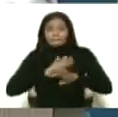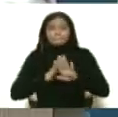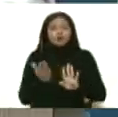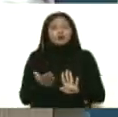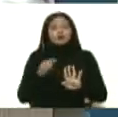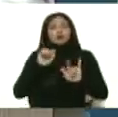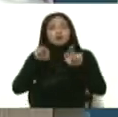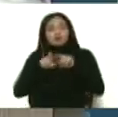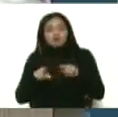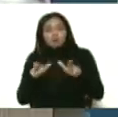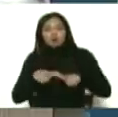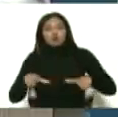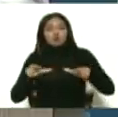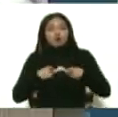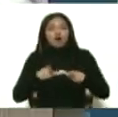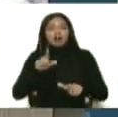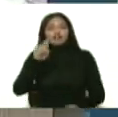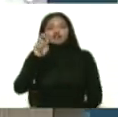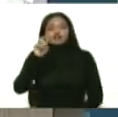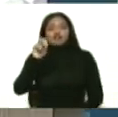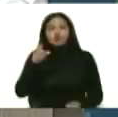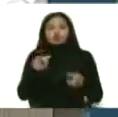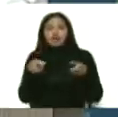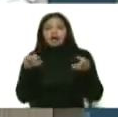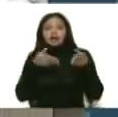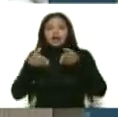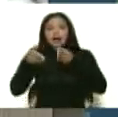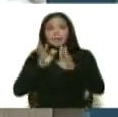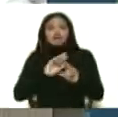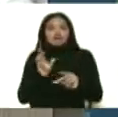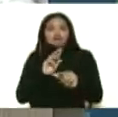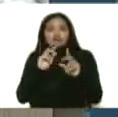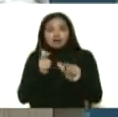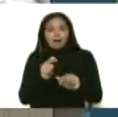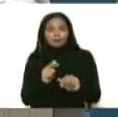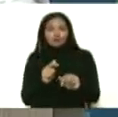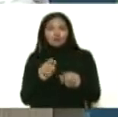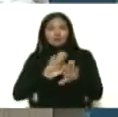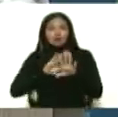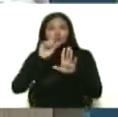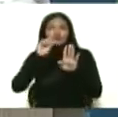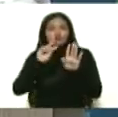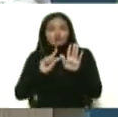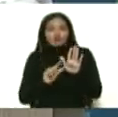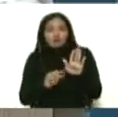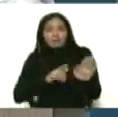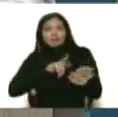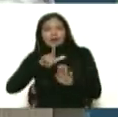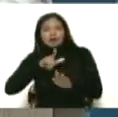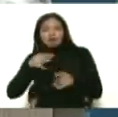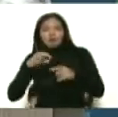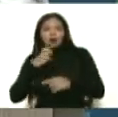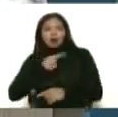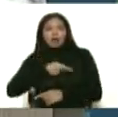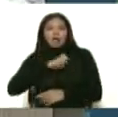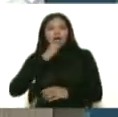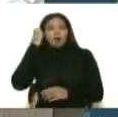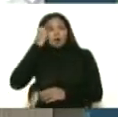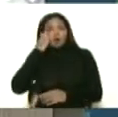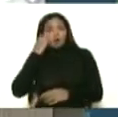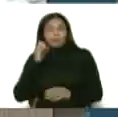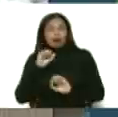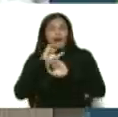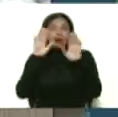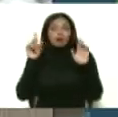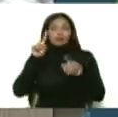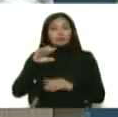llamadas trochas. Porque así como ha venido disminuyendo la transmisión de viajeros provenientes de Europa, por razones obvias, en